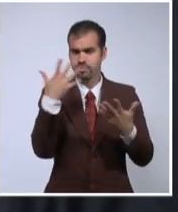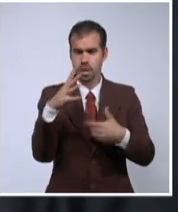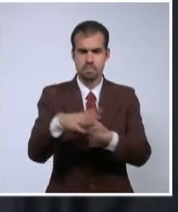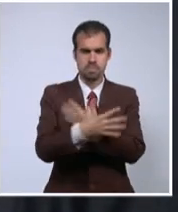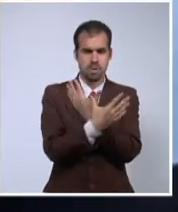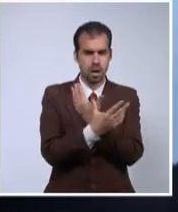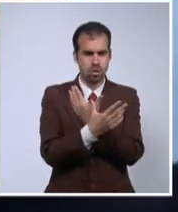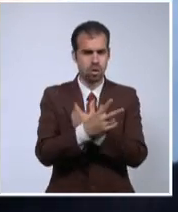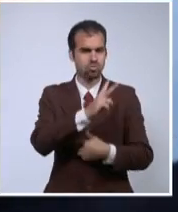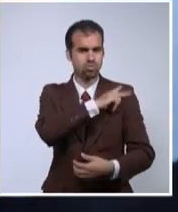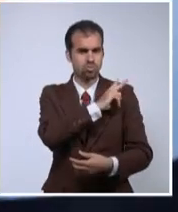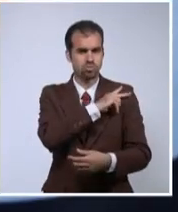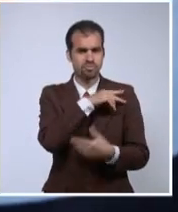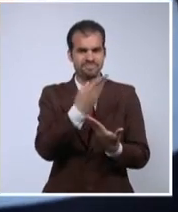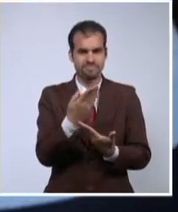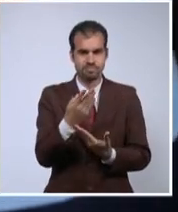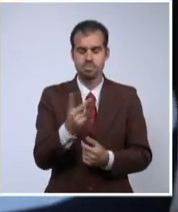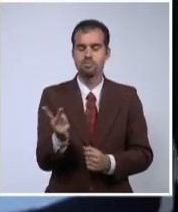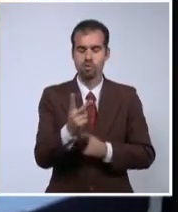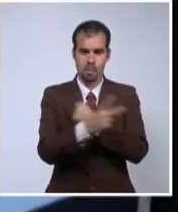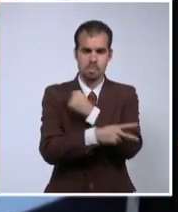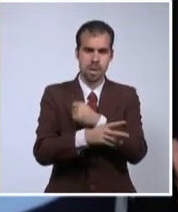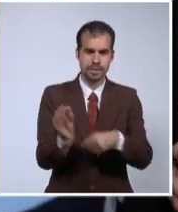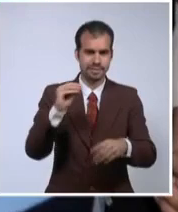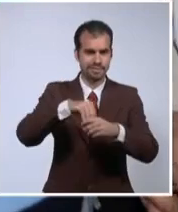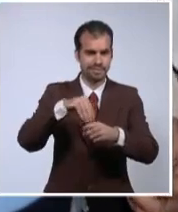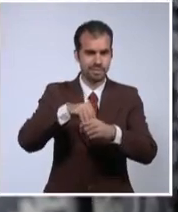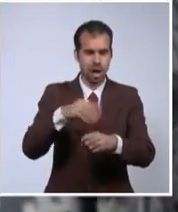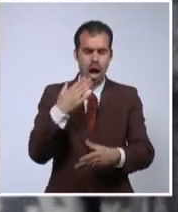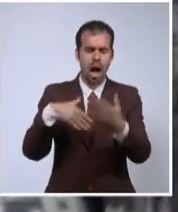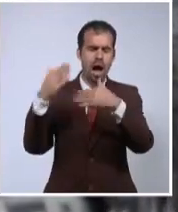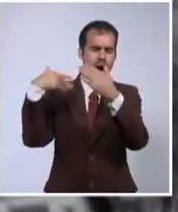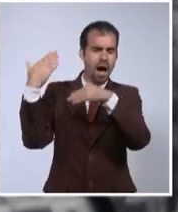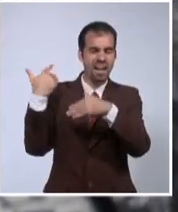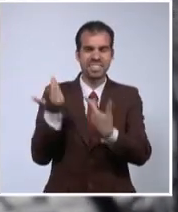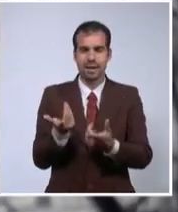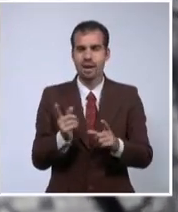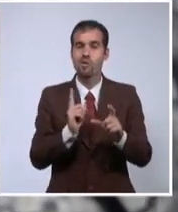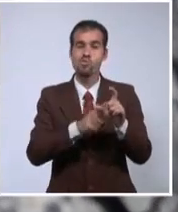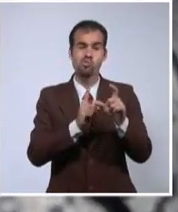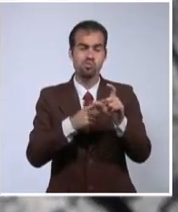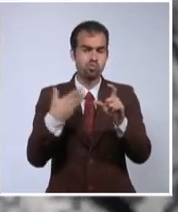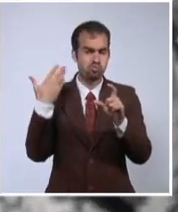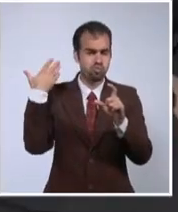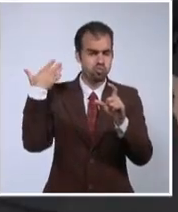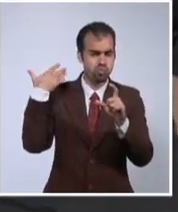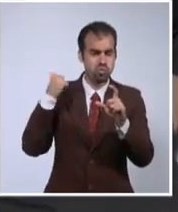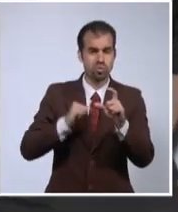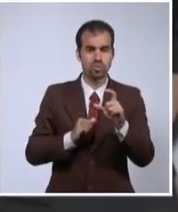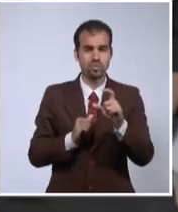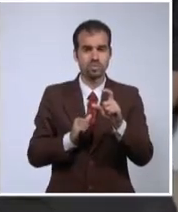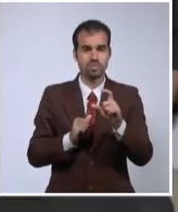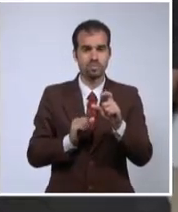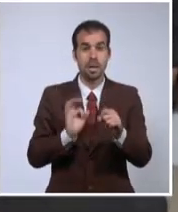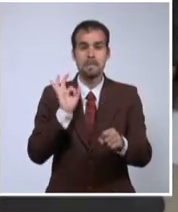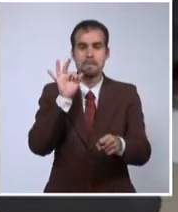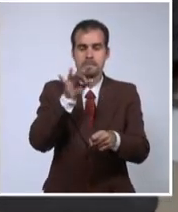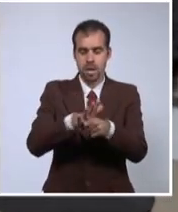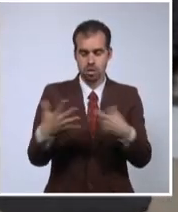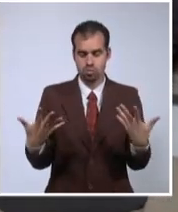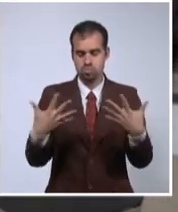representantes de las repúblicas que integraban la antigua Unión Soviética cuando se restablecieron los